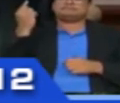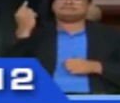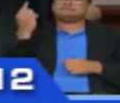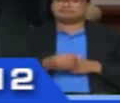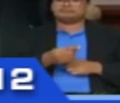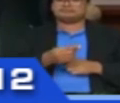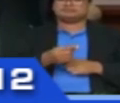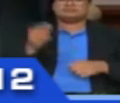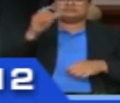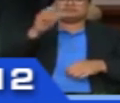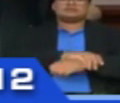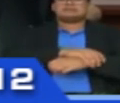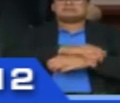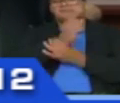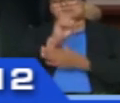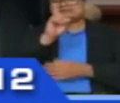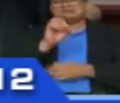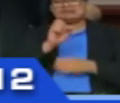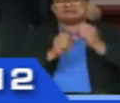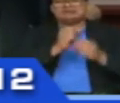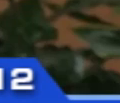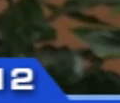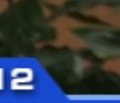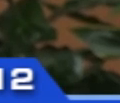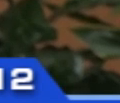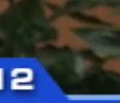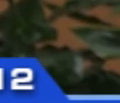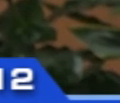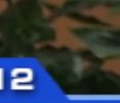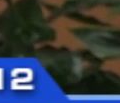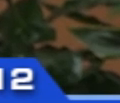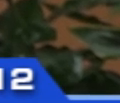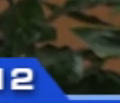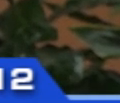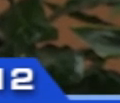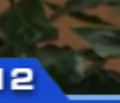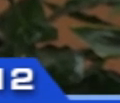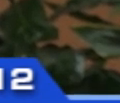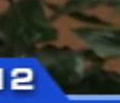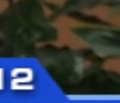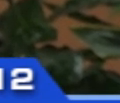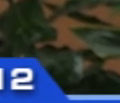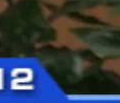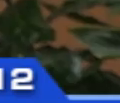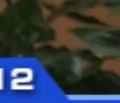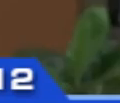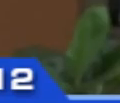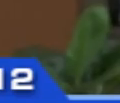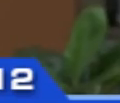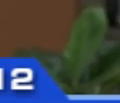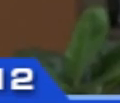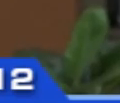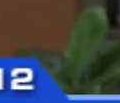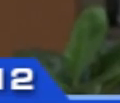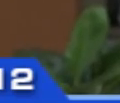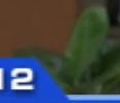de toda posibilidad de participación en cualquier proceso electoral. La Ley de Derechos del Pueblo es considerada por diversos sectores como una estrategia del